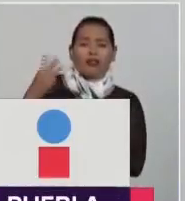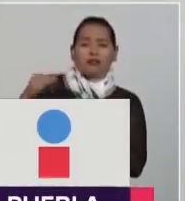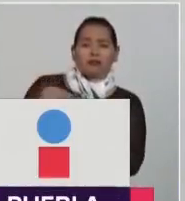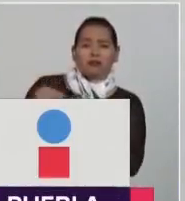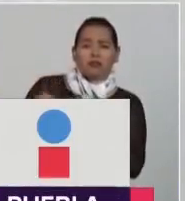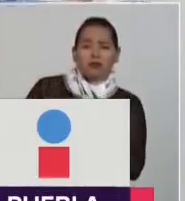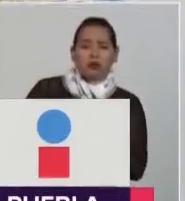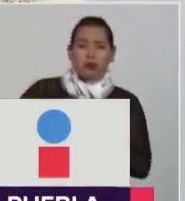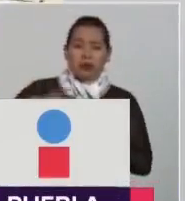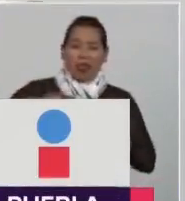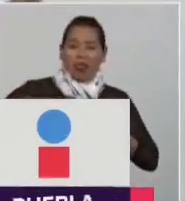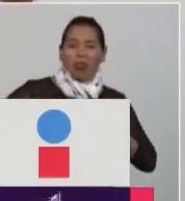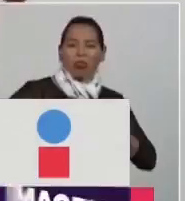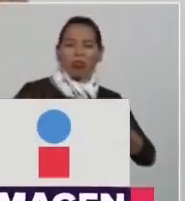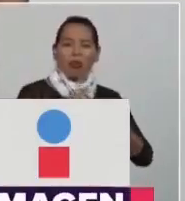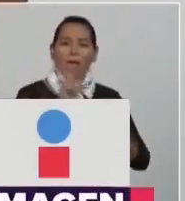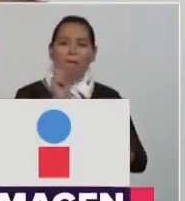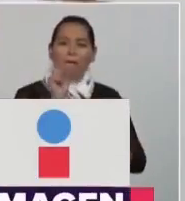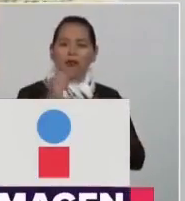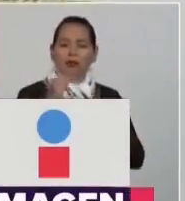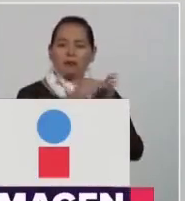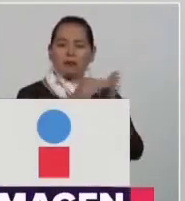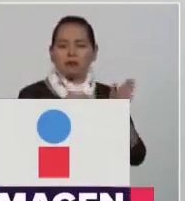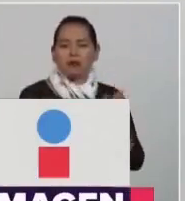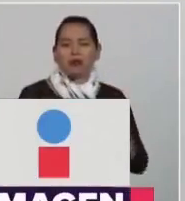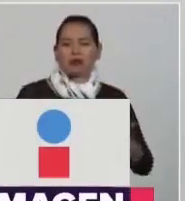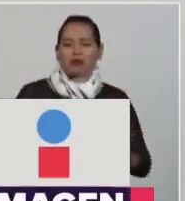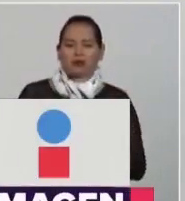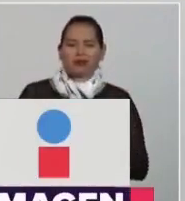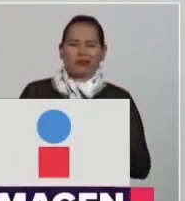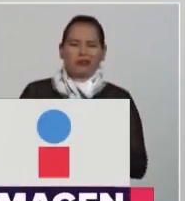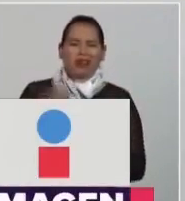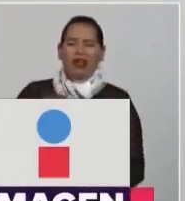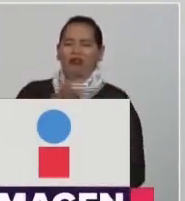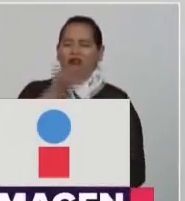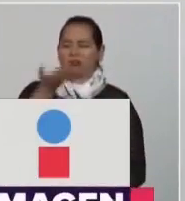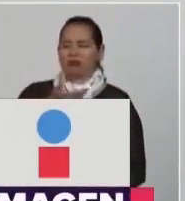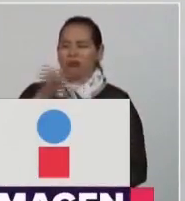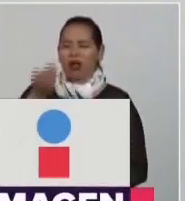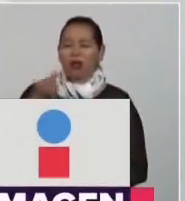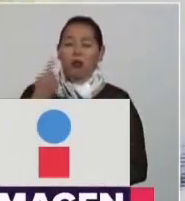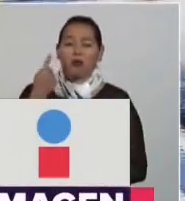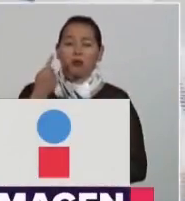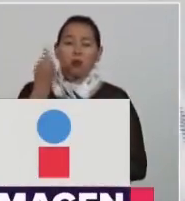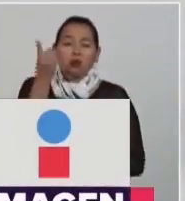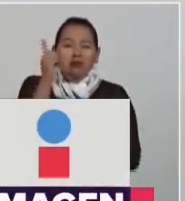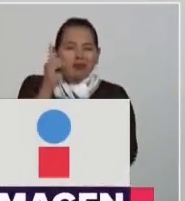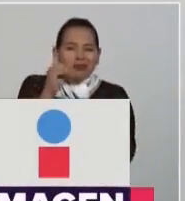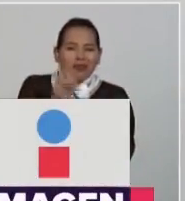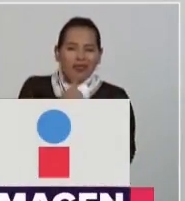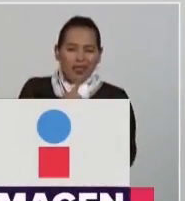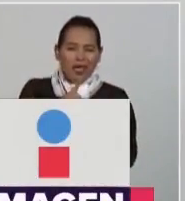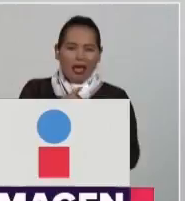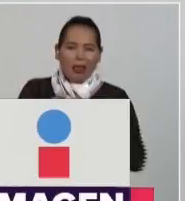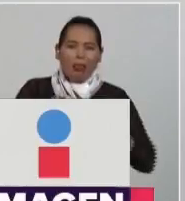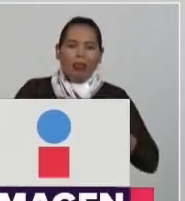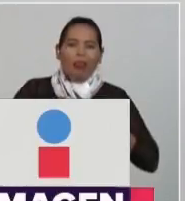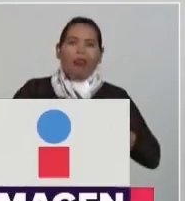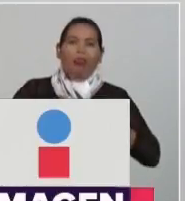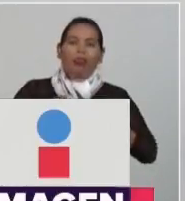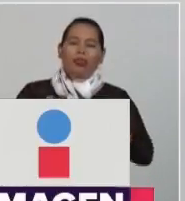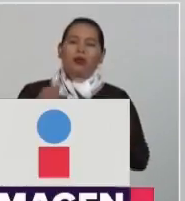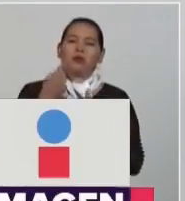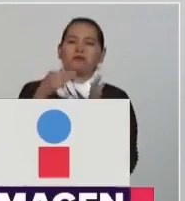acostumbrado a quemarse en un solo día un millón de pesos con su tarjeta american express por eso no le preocupa